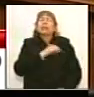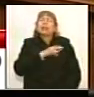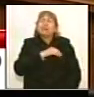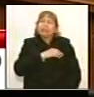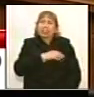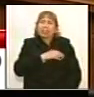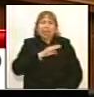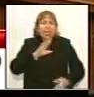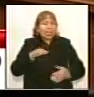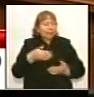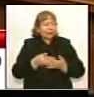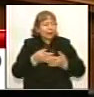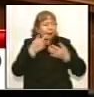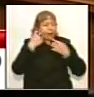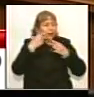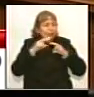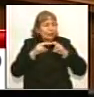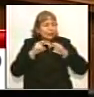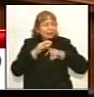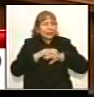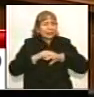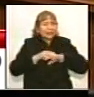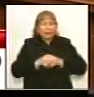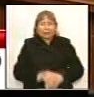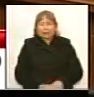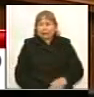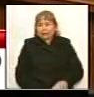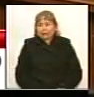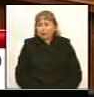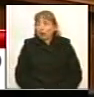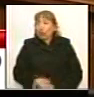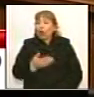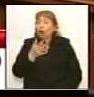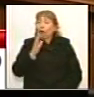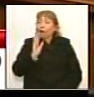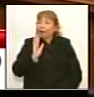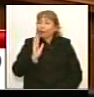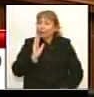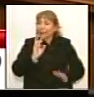A todos los investigados por lavado de activos. O sea, es